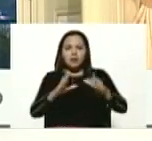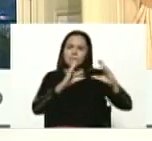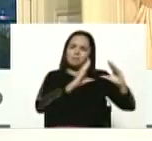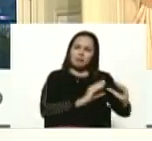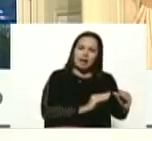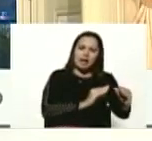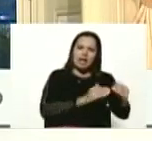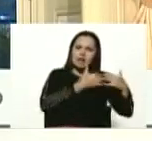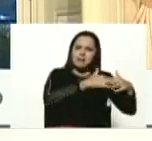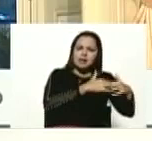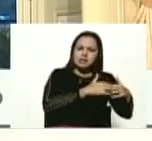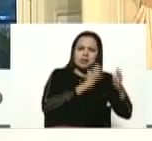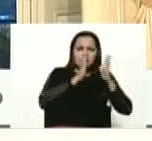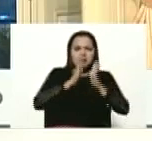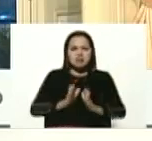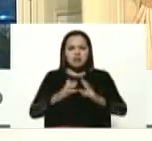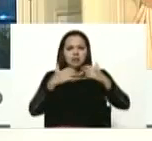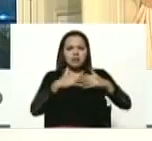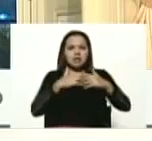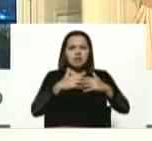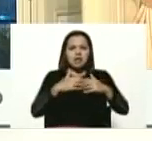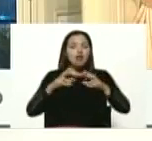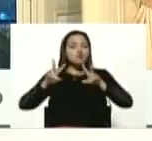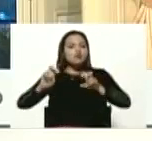pequeñitos, medianos, emprendedores,